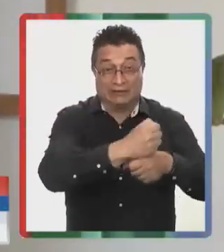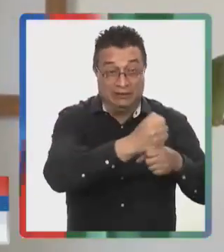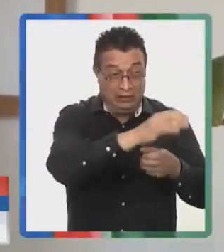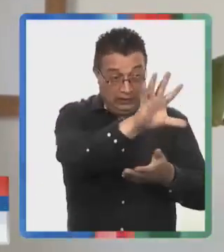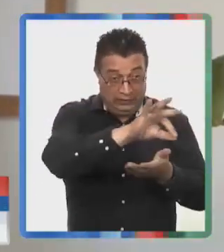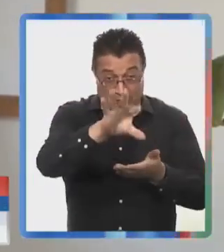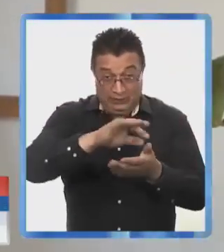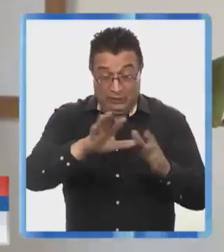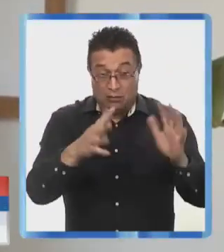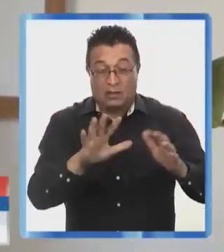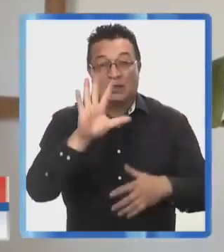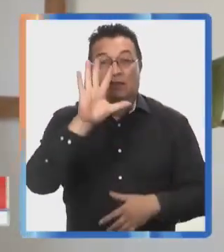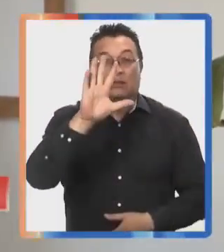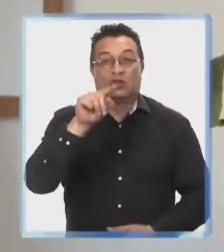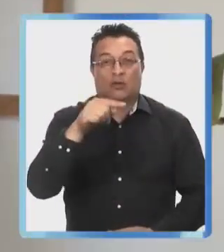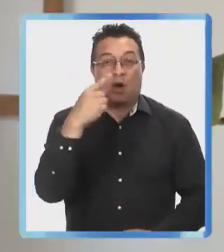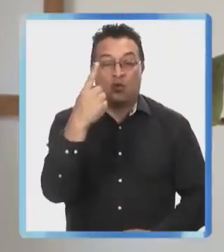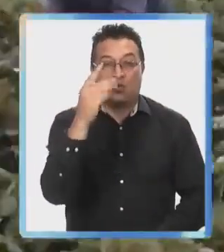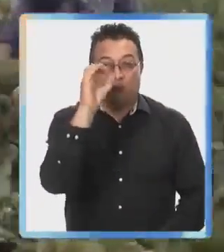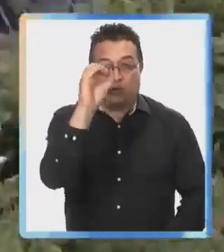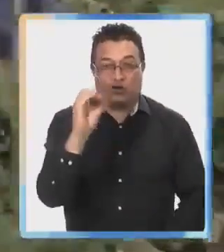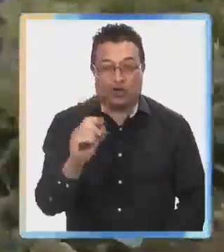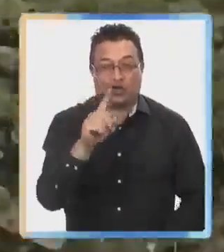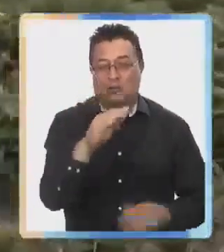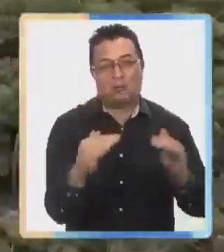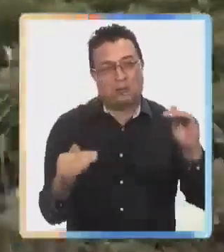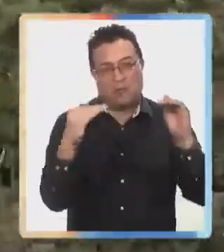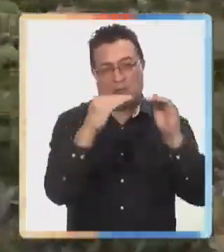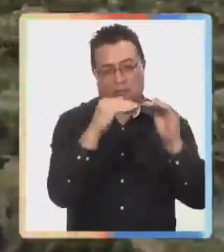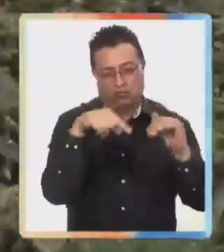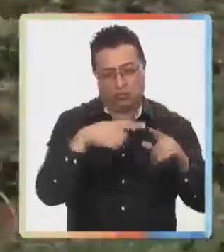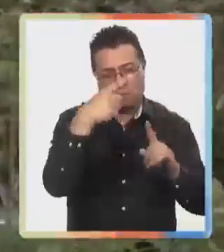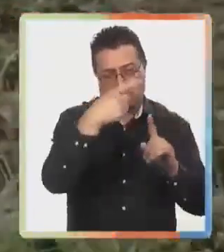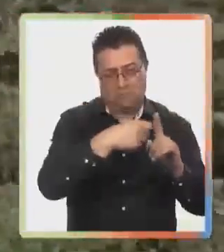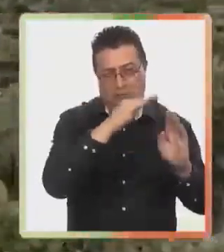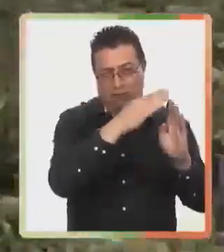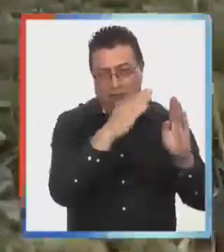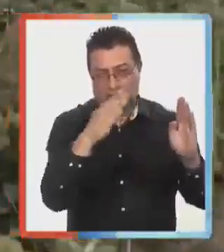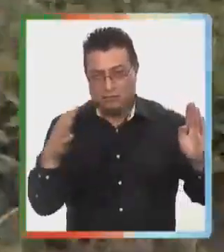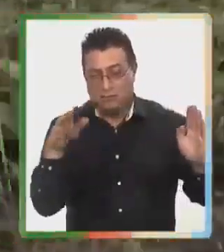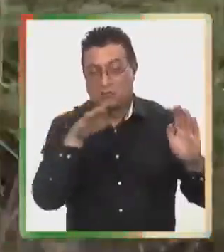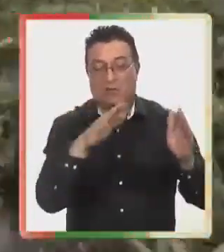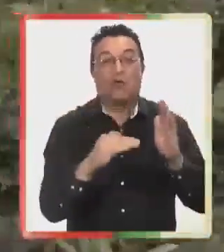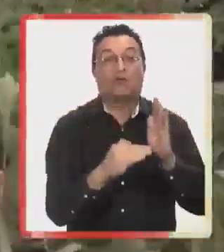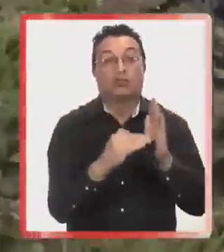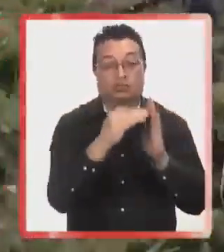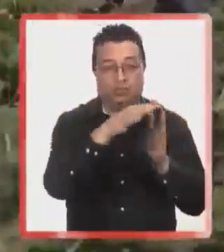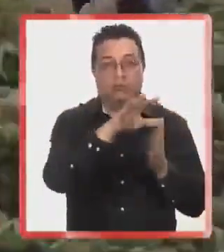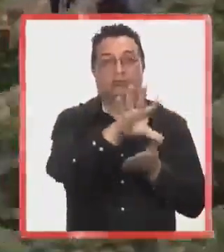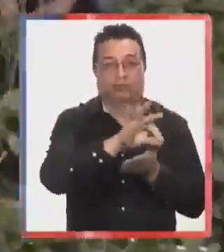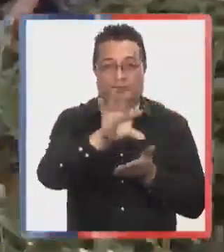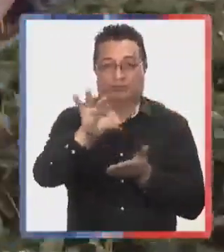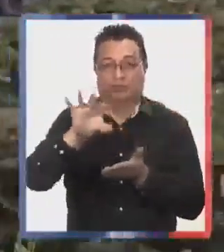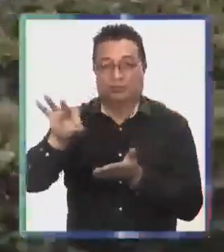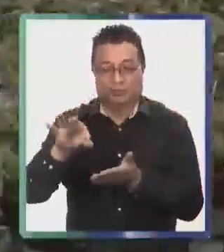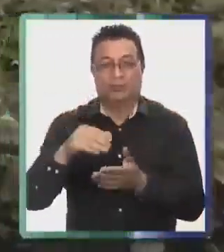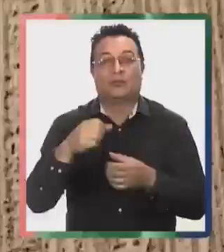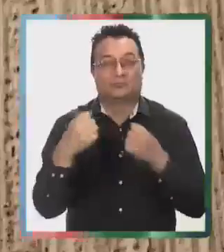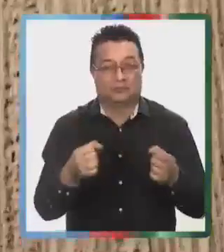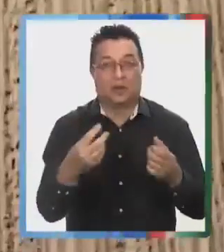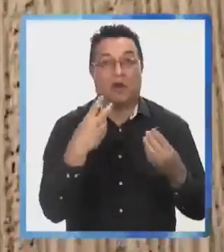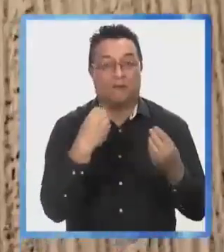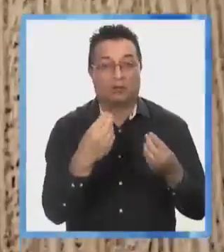alcanza un 5,1%, que equivale durante este periodo a un aumento de puestos laborales que se